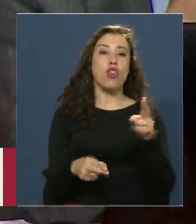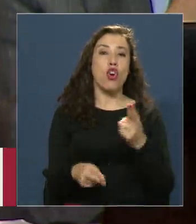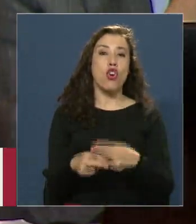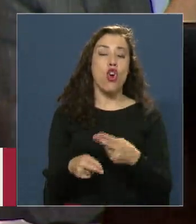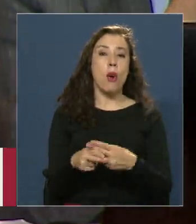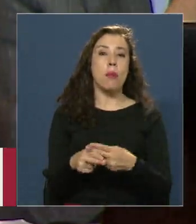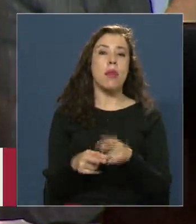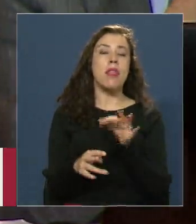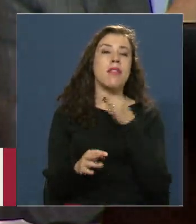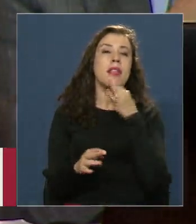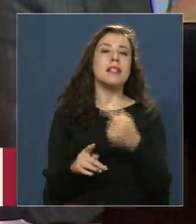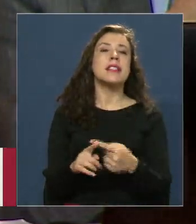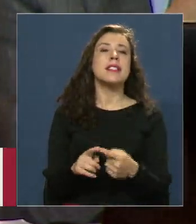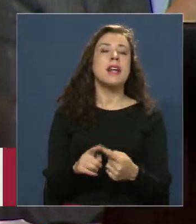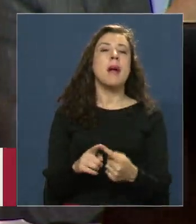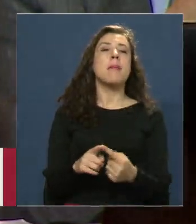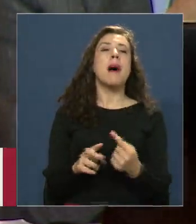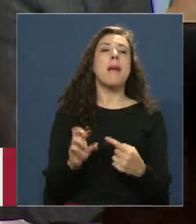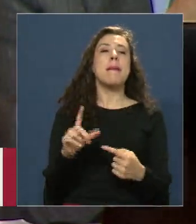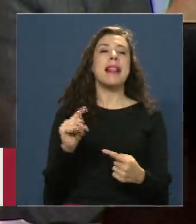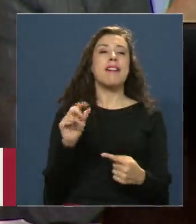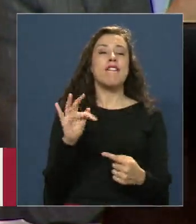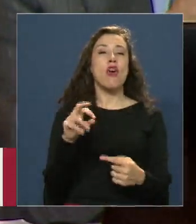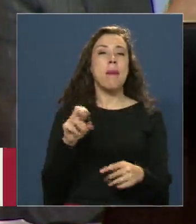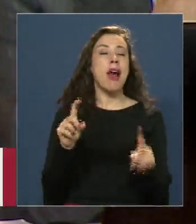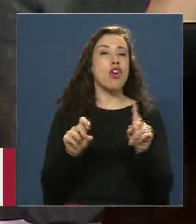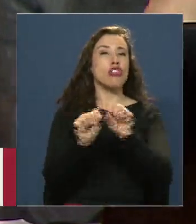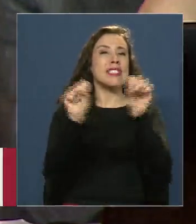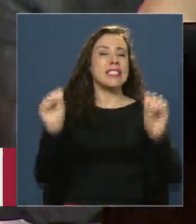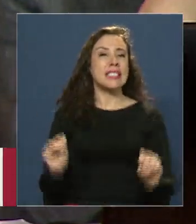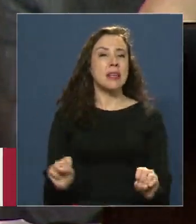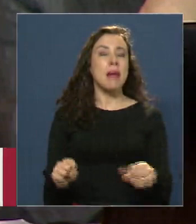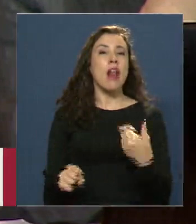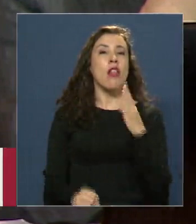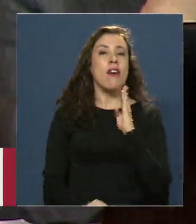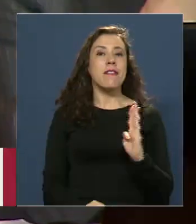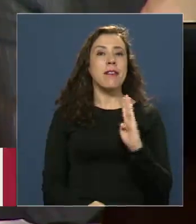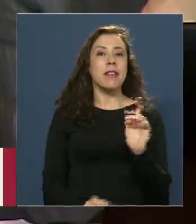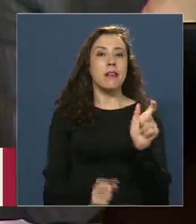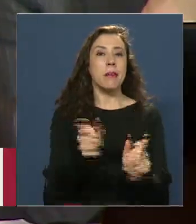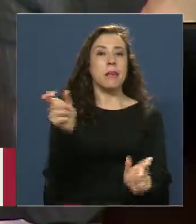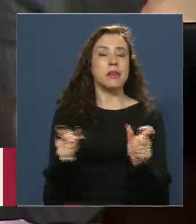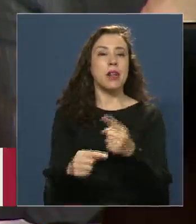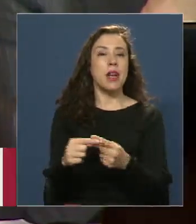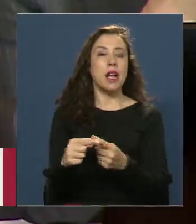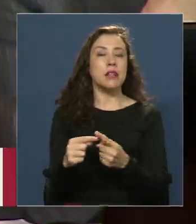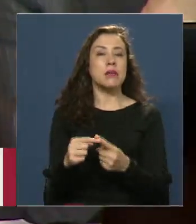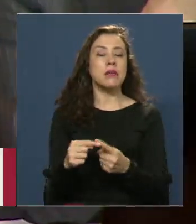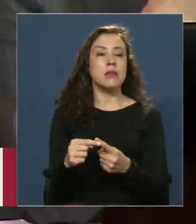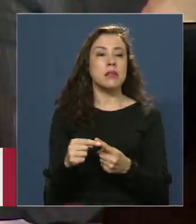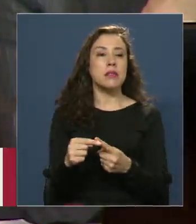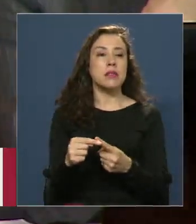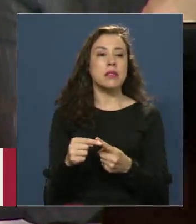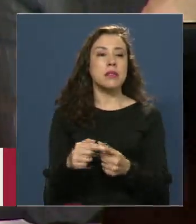se debía hablar de plataforma en vez de sistema y que sus beneficios para la clase media